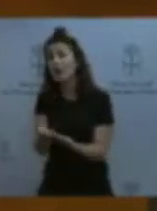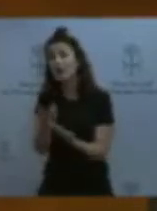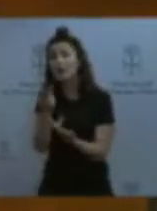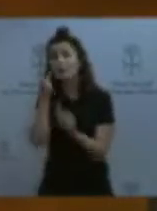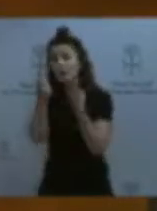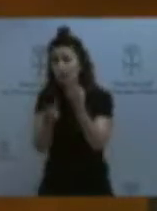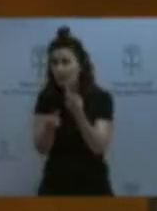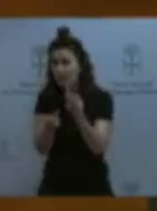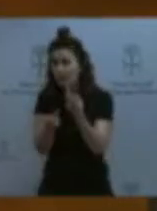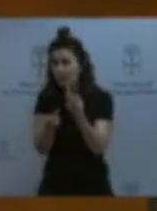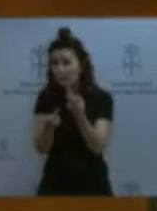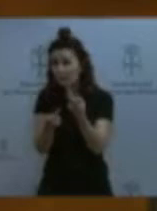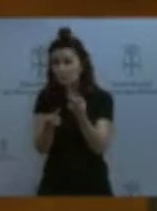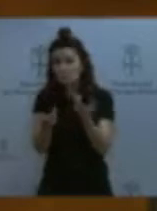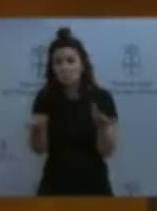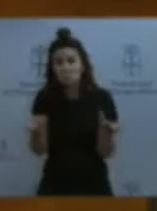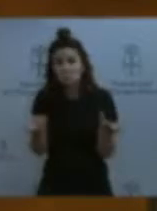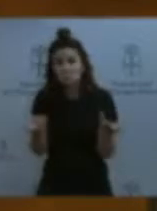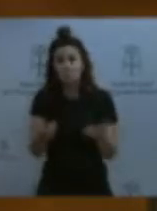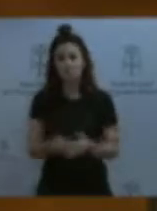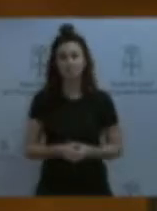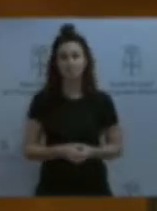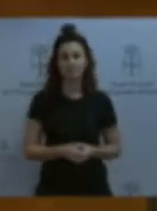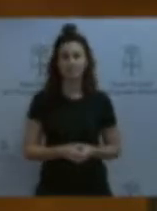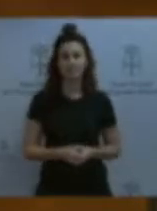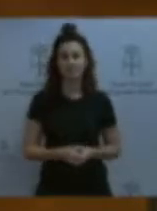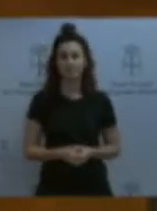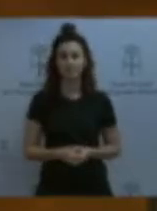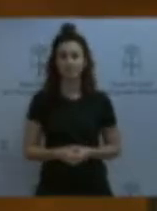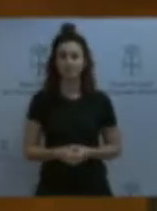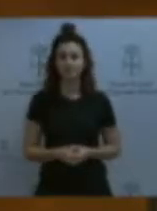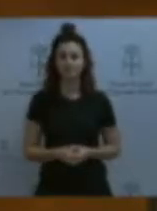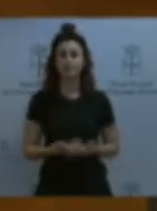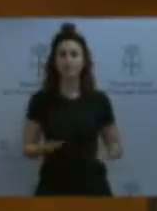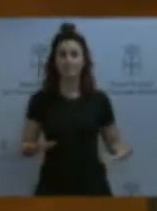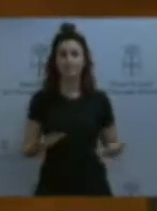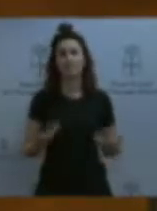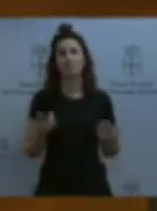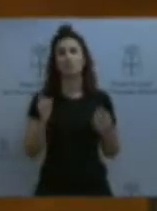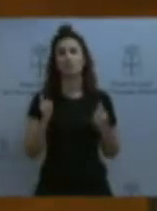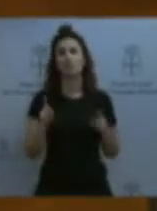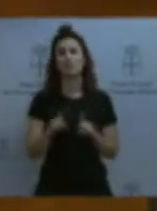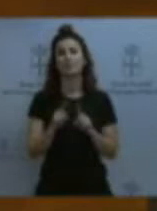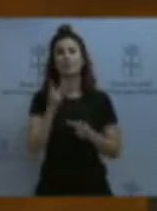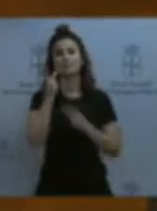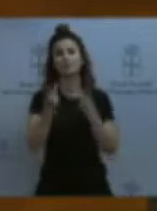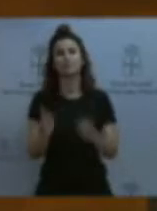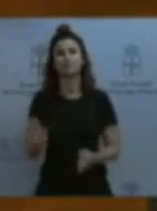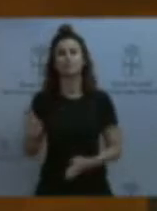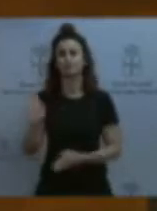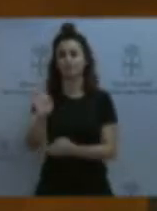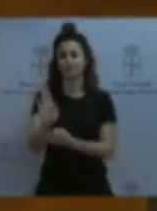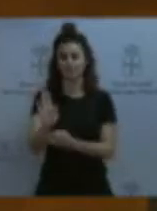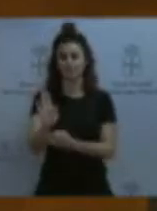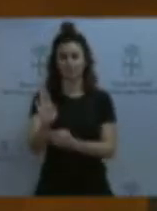Está más certeramente relacionado con exhibir, con enseñar los documentos. Espero